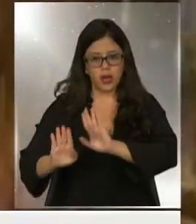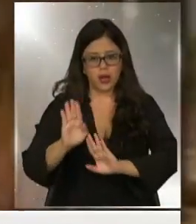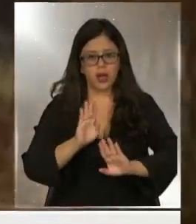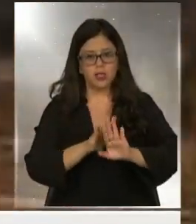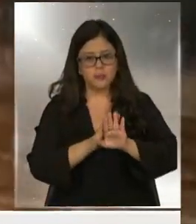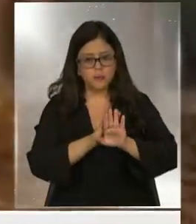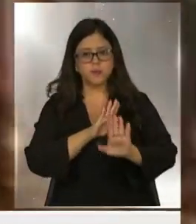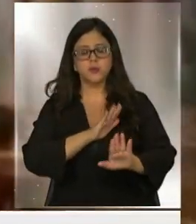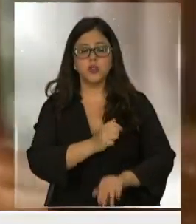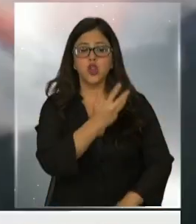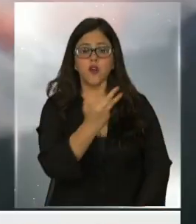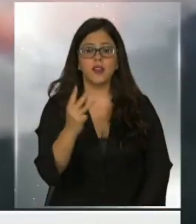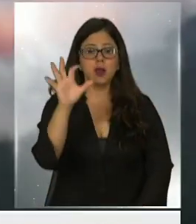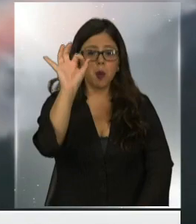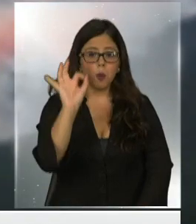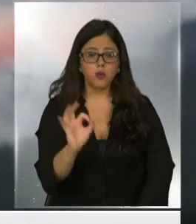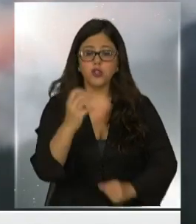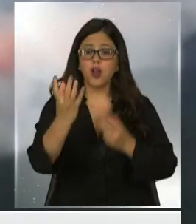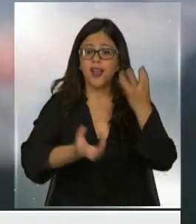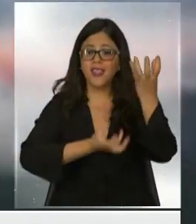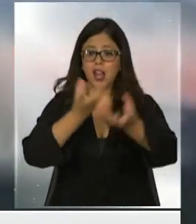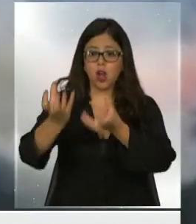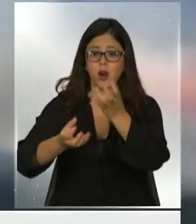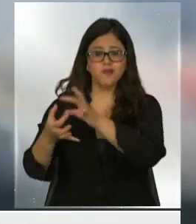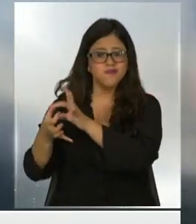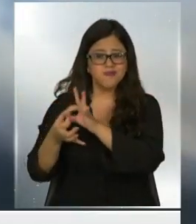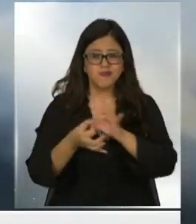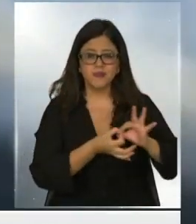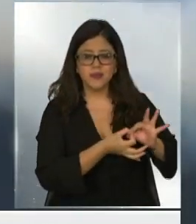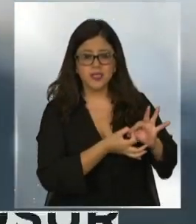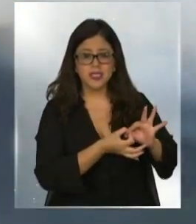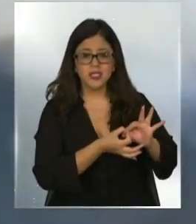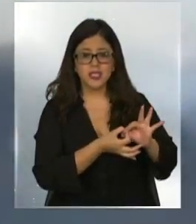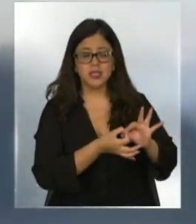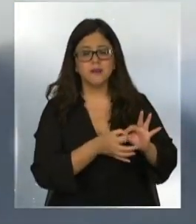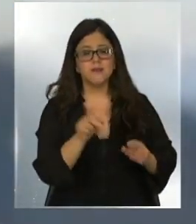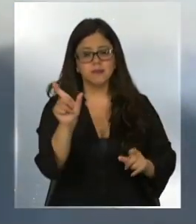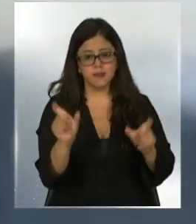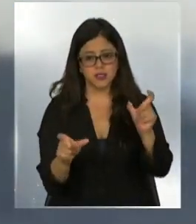El 99% de los incendios son originados por el hombre.